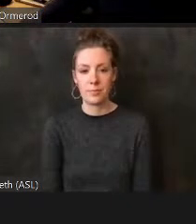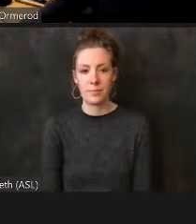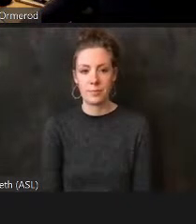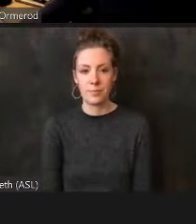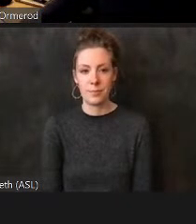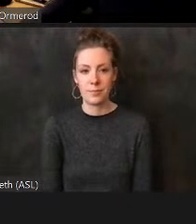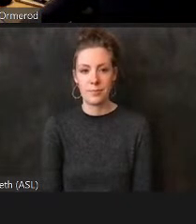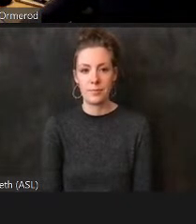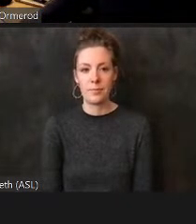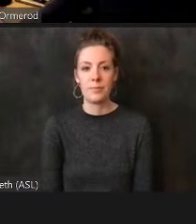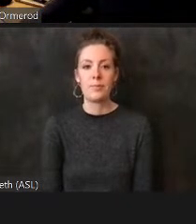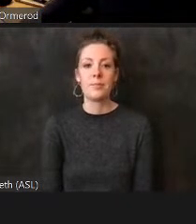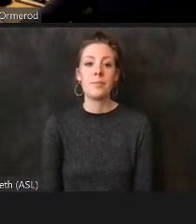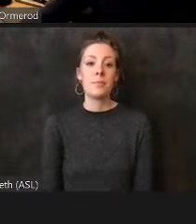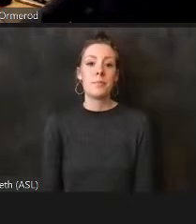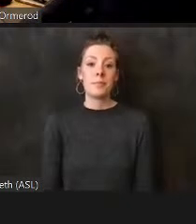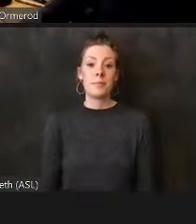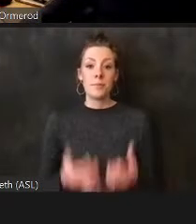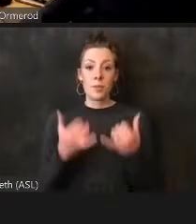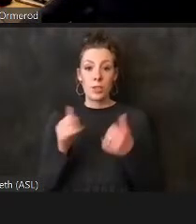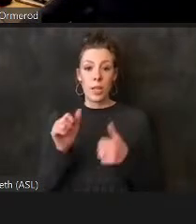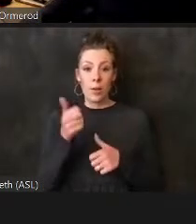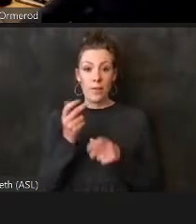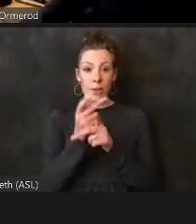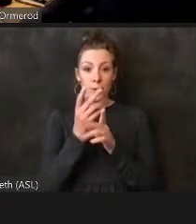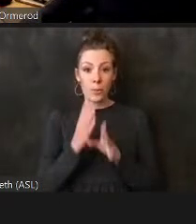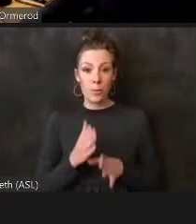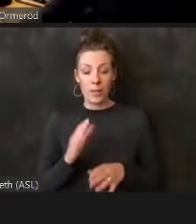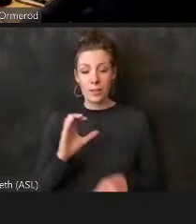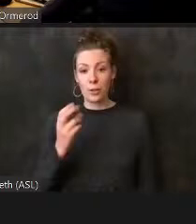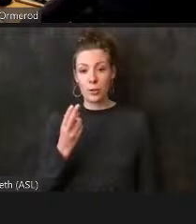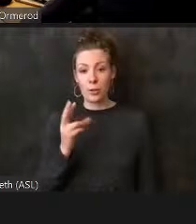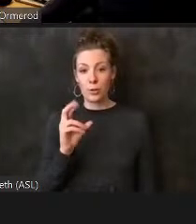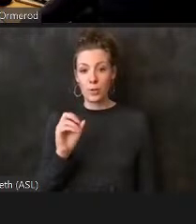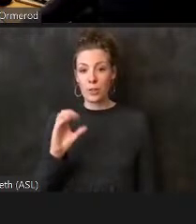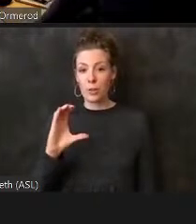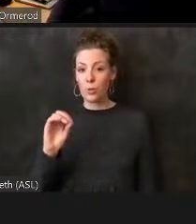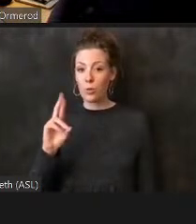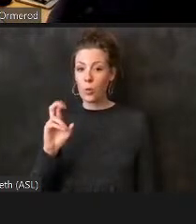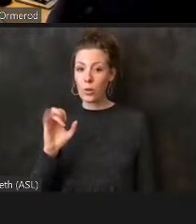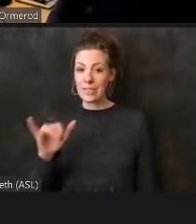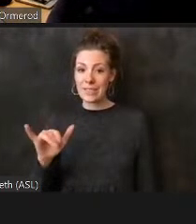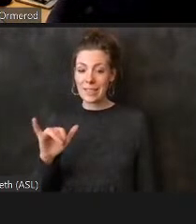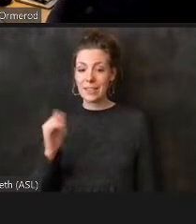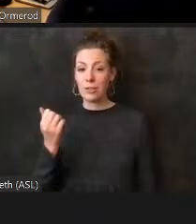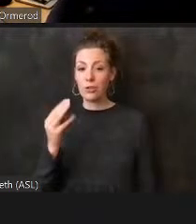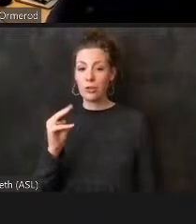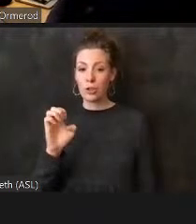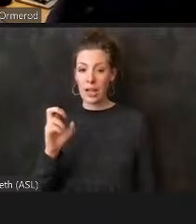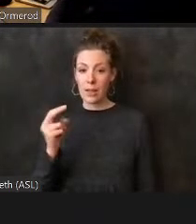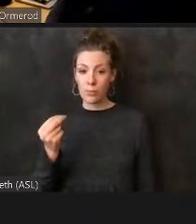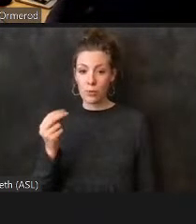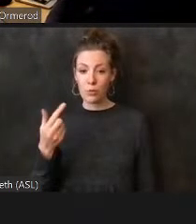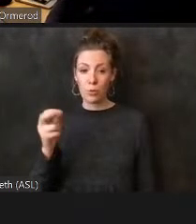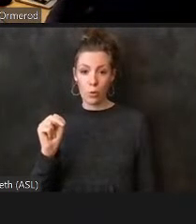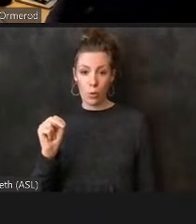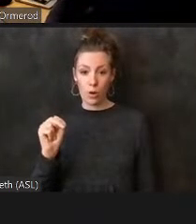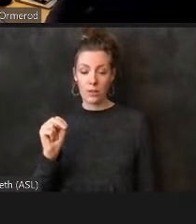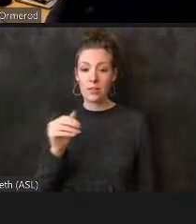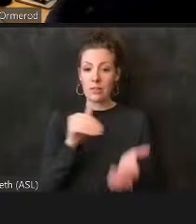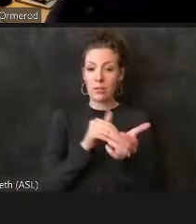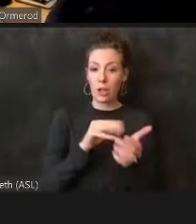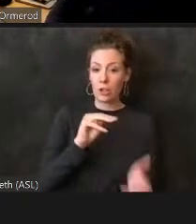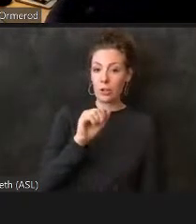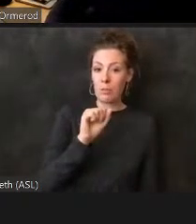I am joined today by Supervisor. Estamos aquí unidos ahora con los supervisores David Robert, Susan Warren,